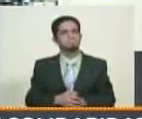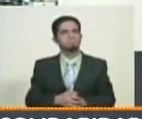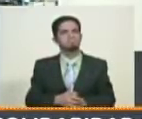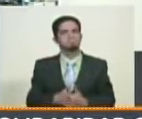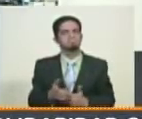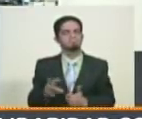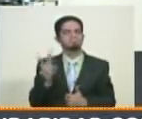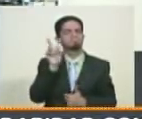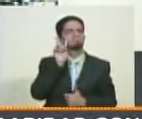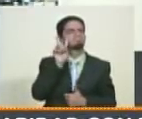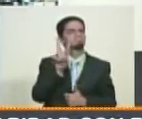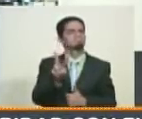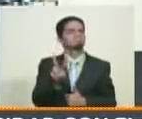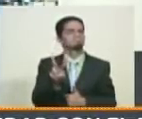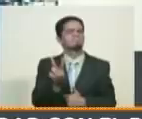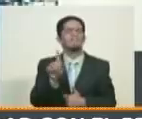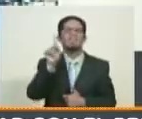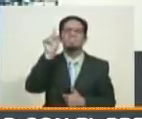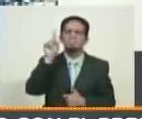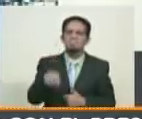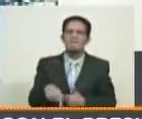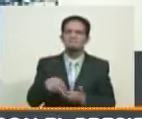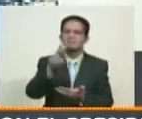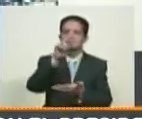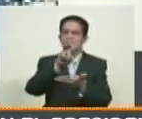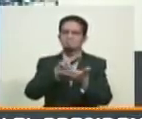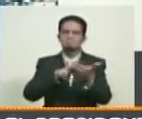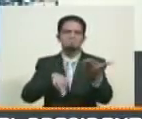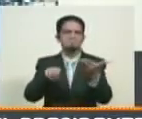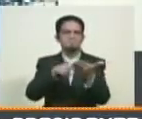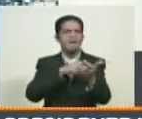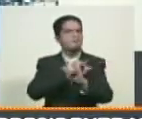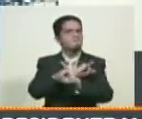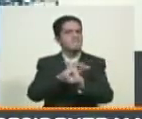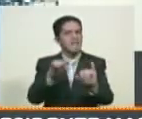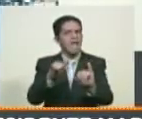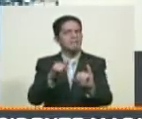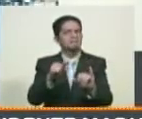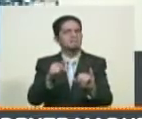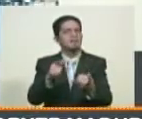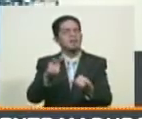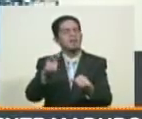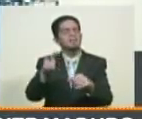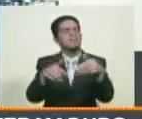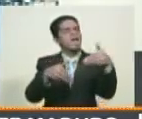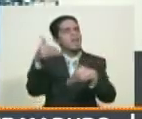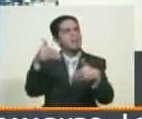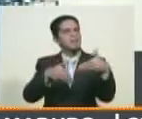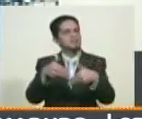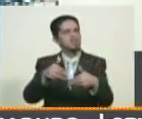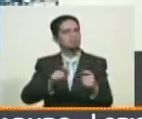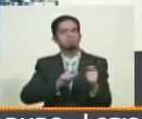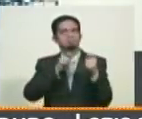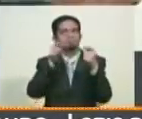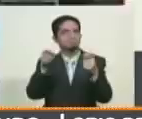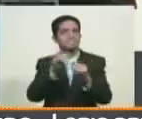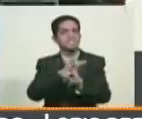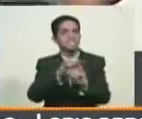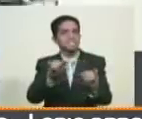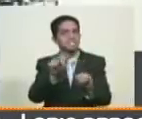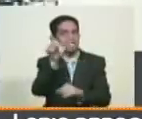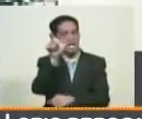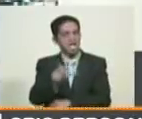debía haberse cancelado con la elección del ciudadano presidente de la República, Nicolás Maduro,